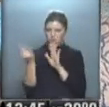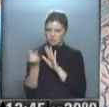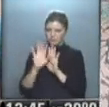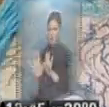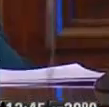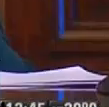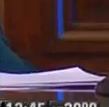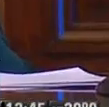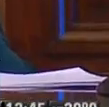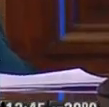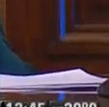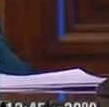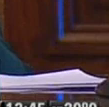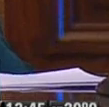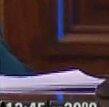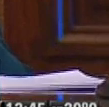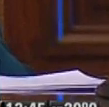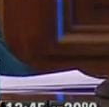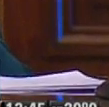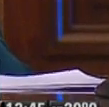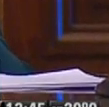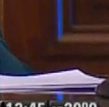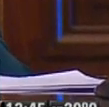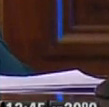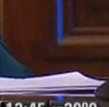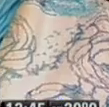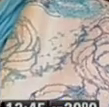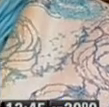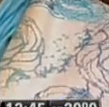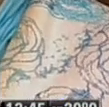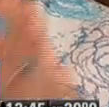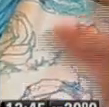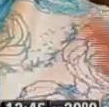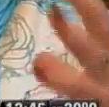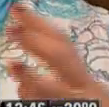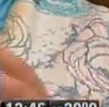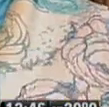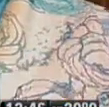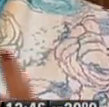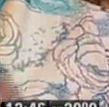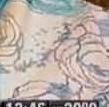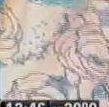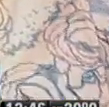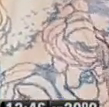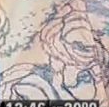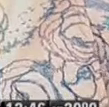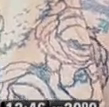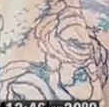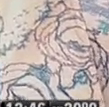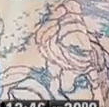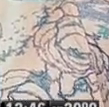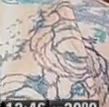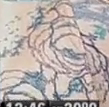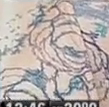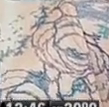radiodifusión. Y estas fueron las distintas medidas. En el medio de toda esta situación de acumulación, en el cual además imbricaba la